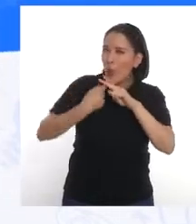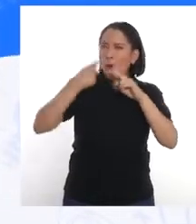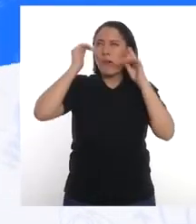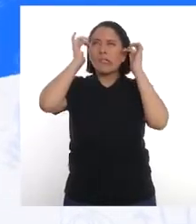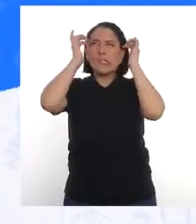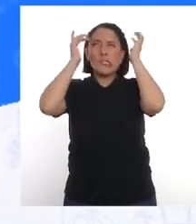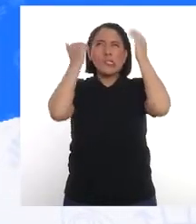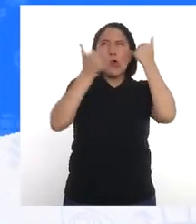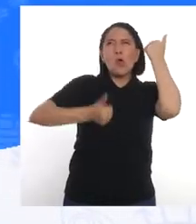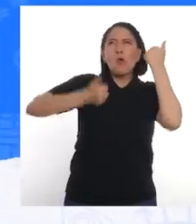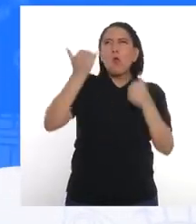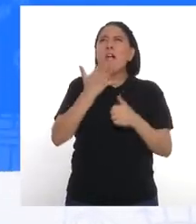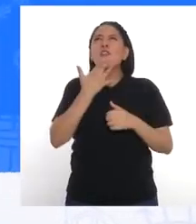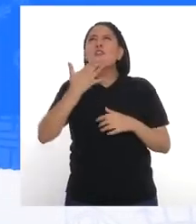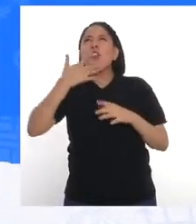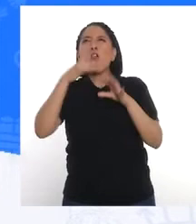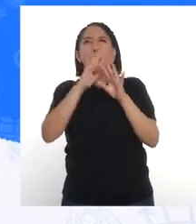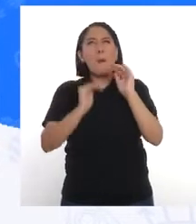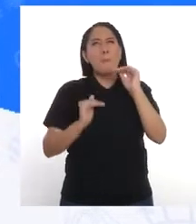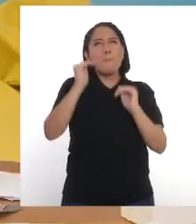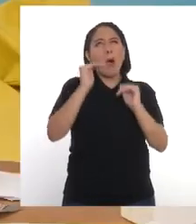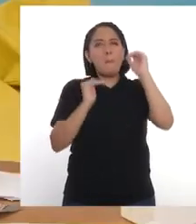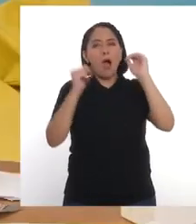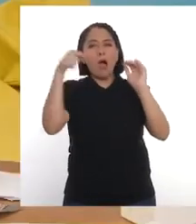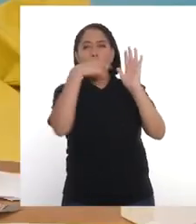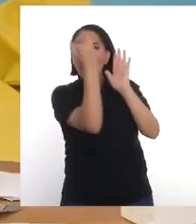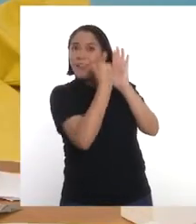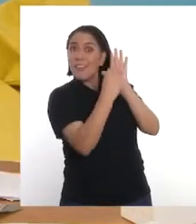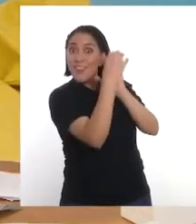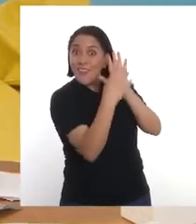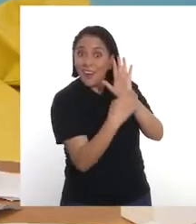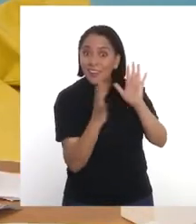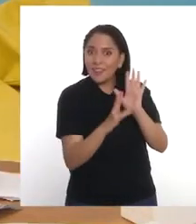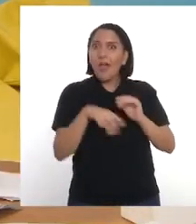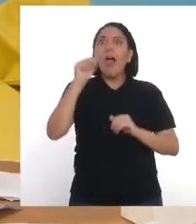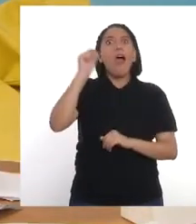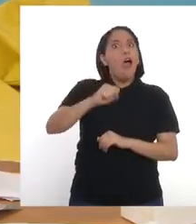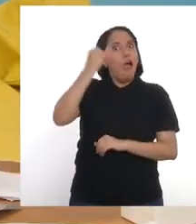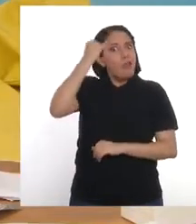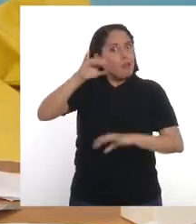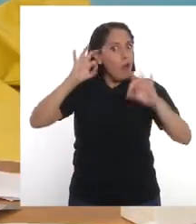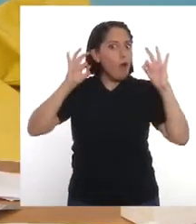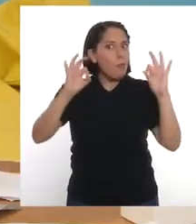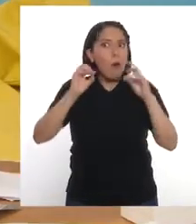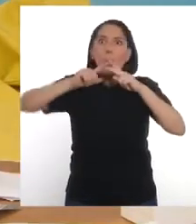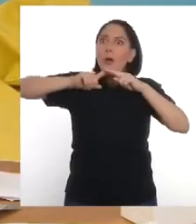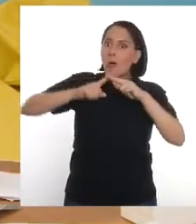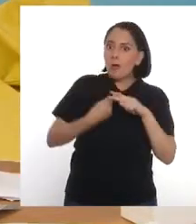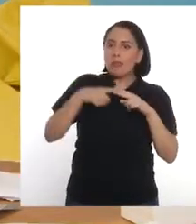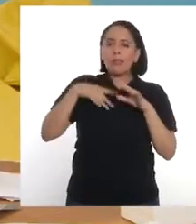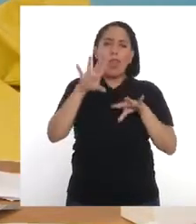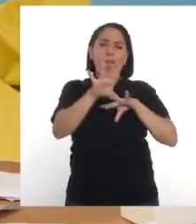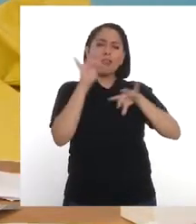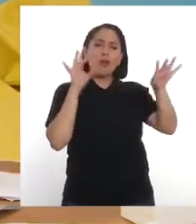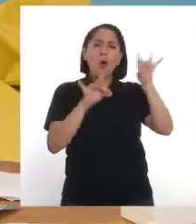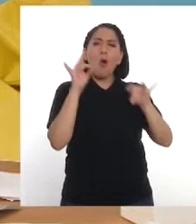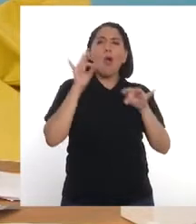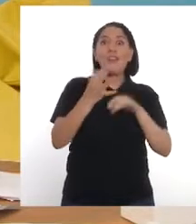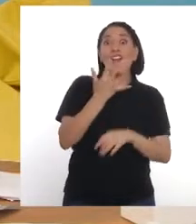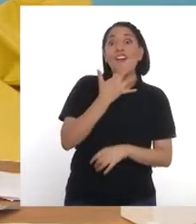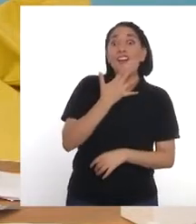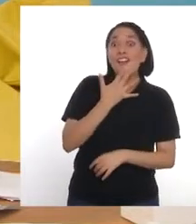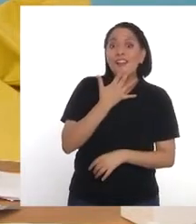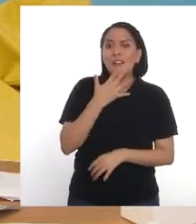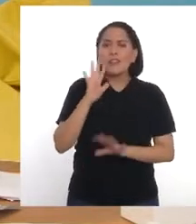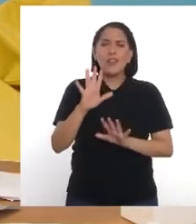en los colores que predominarán en nuestro cómic? Me parece una buena idea. Podemos comenzar escogiendo algunos.